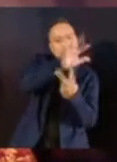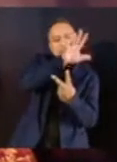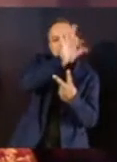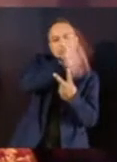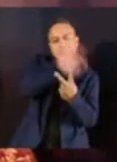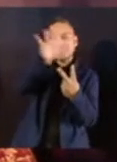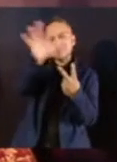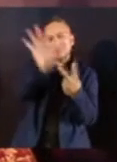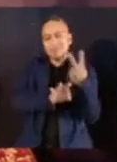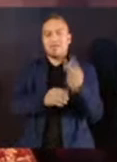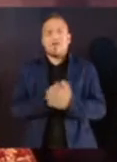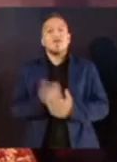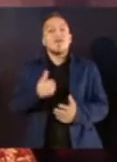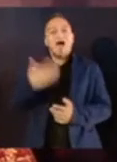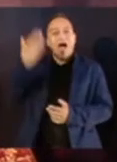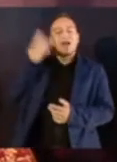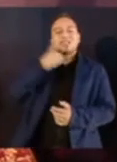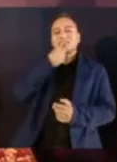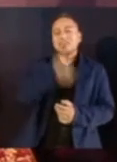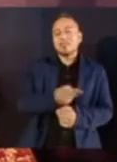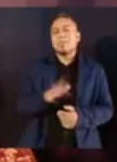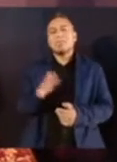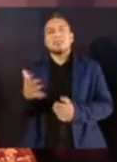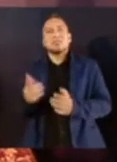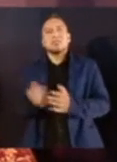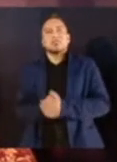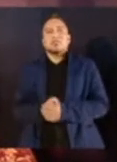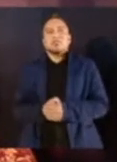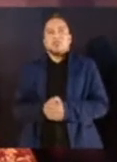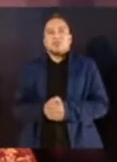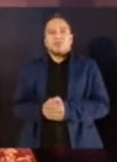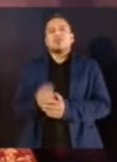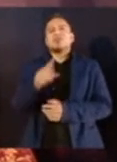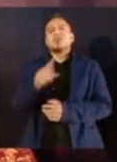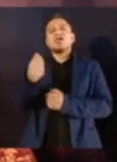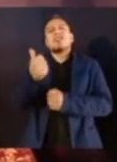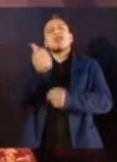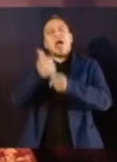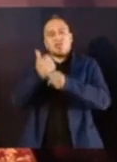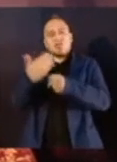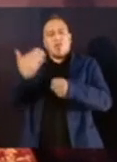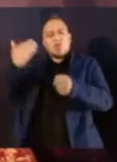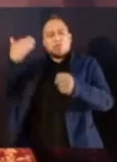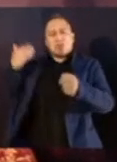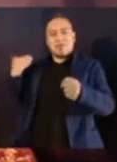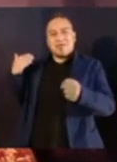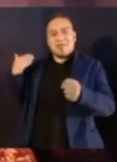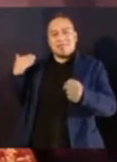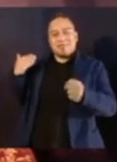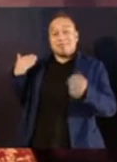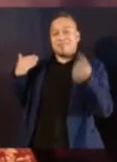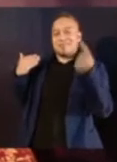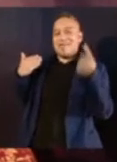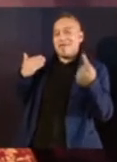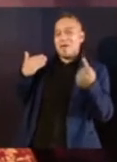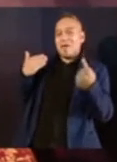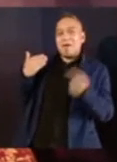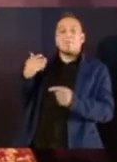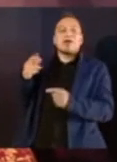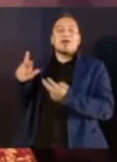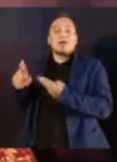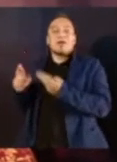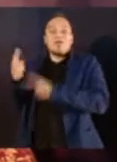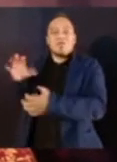la mayor parte de los intelectuales eran intelectuales puros, que no se asociaron con la Revolución Mexicana, pero